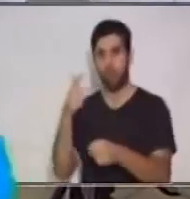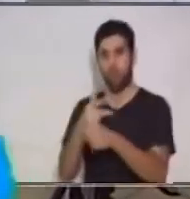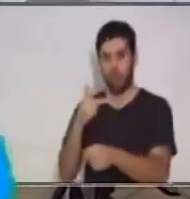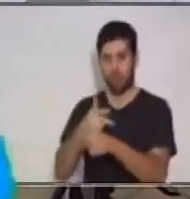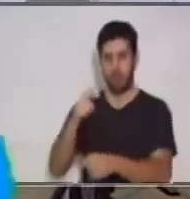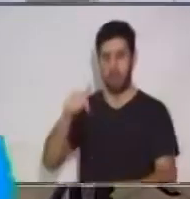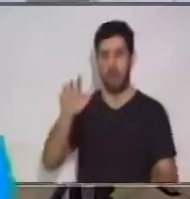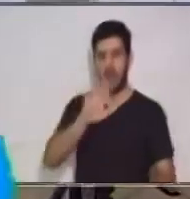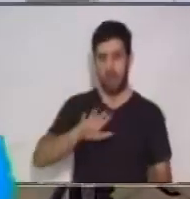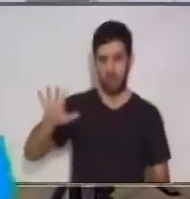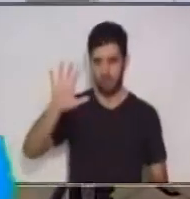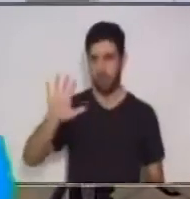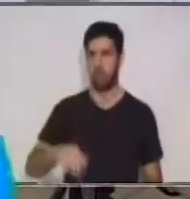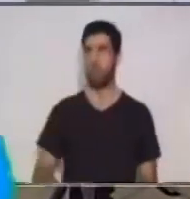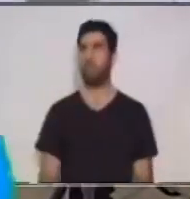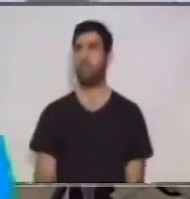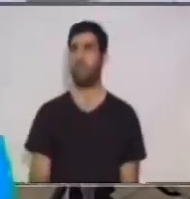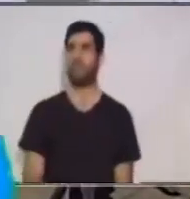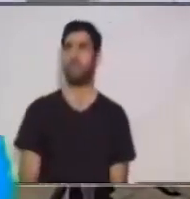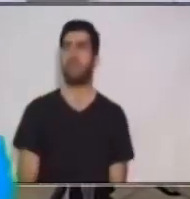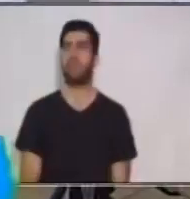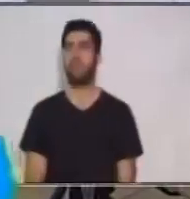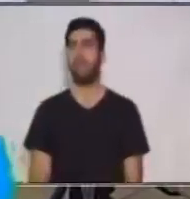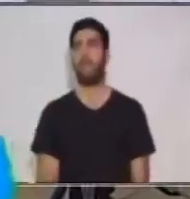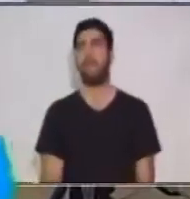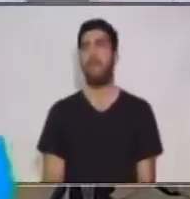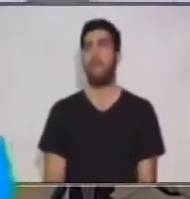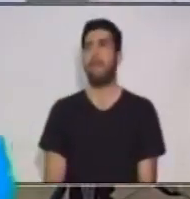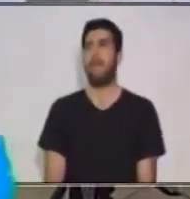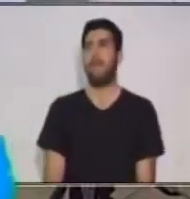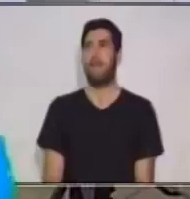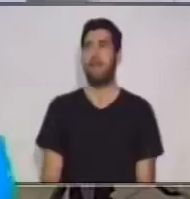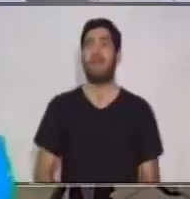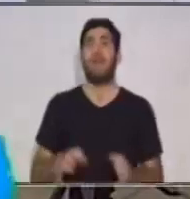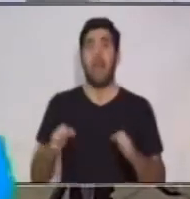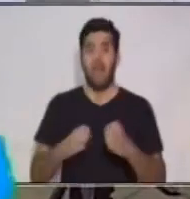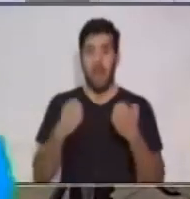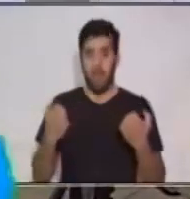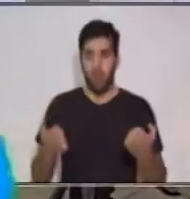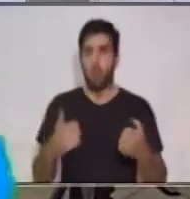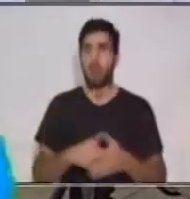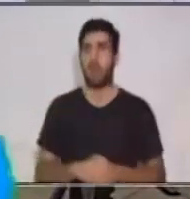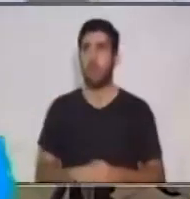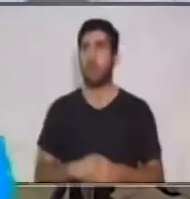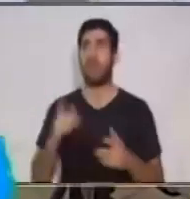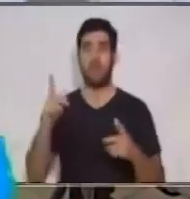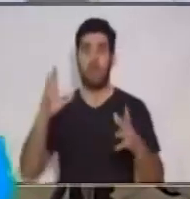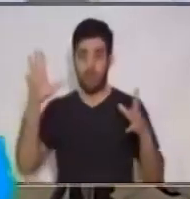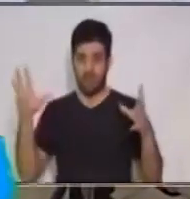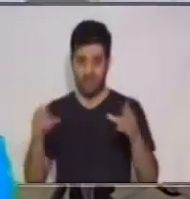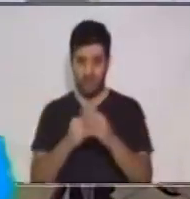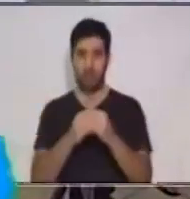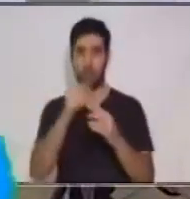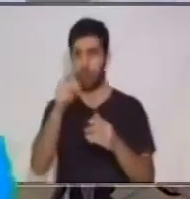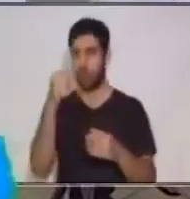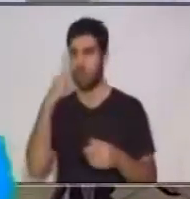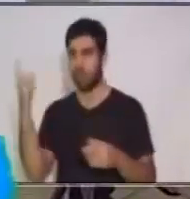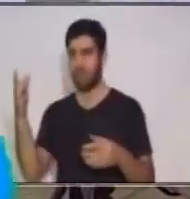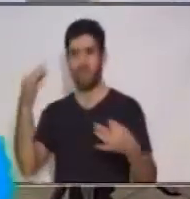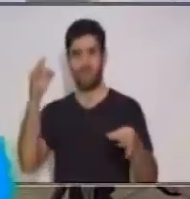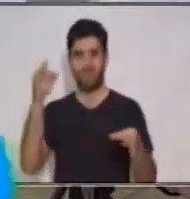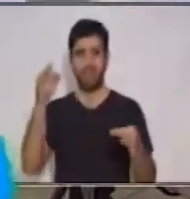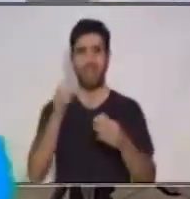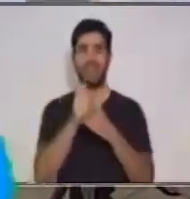con la cultura de los mayas, ¿verdad? Entonces, dentro de tu guía de